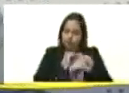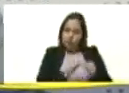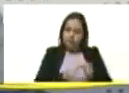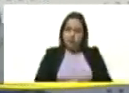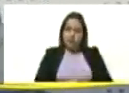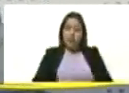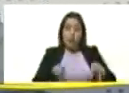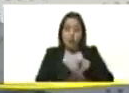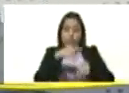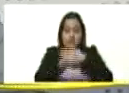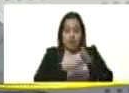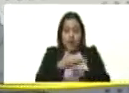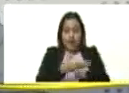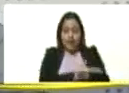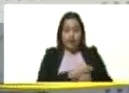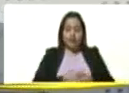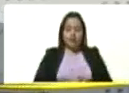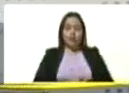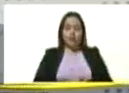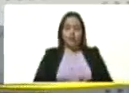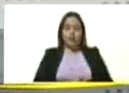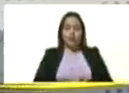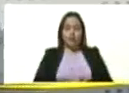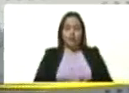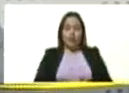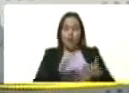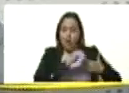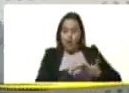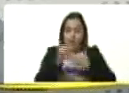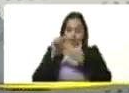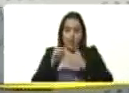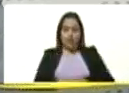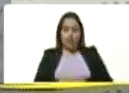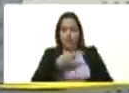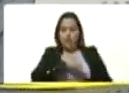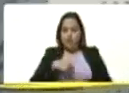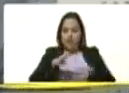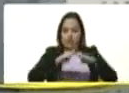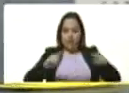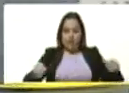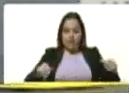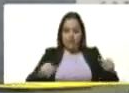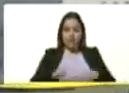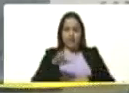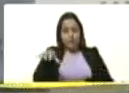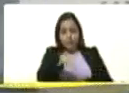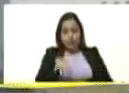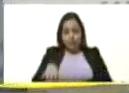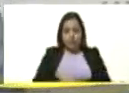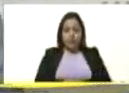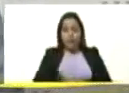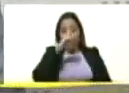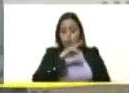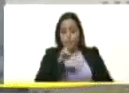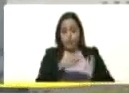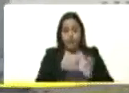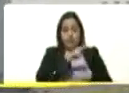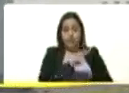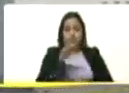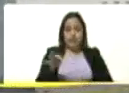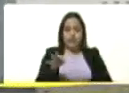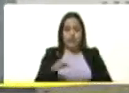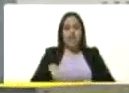hicieron antes incluso de nombrarlo los inolvidables líderes de nuestras tierras. El 2023 será un